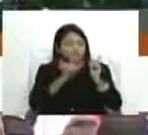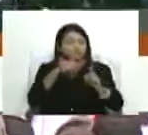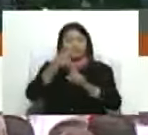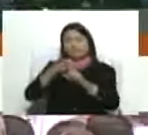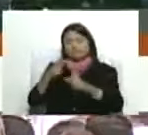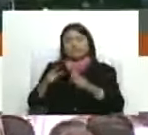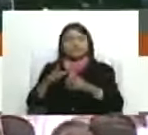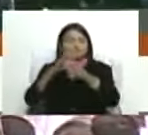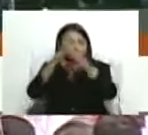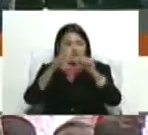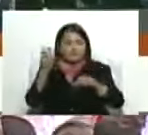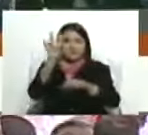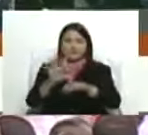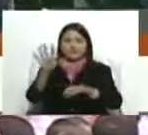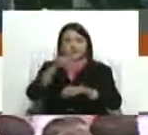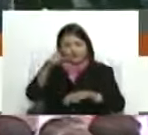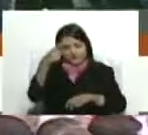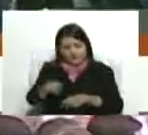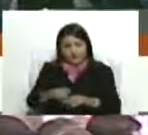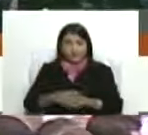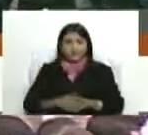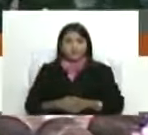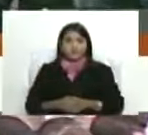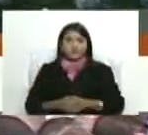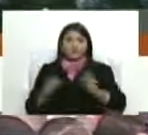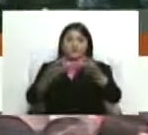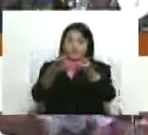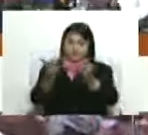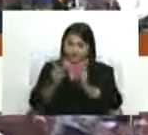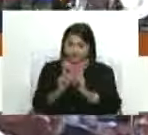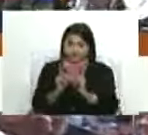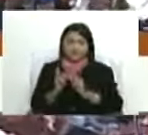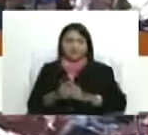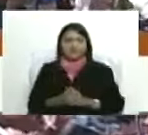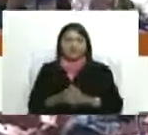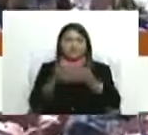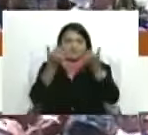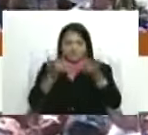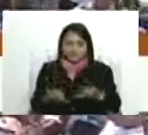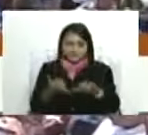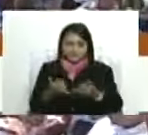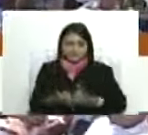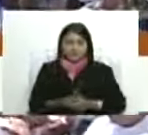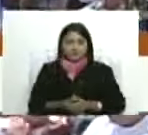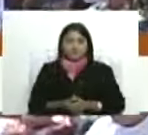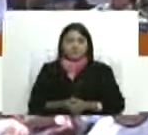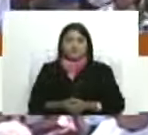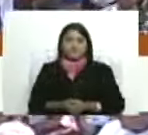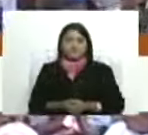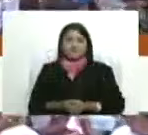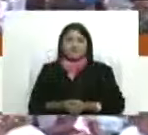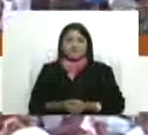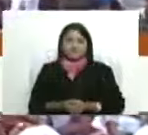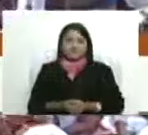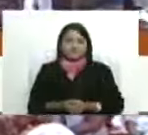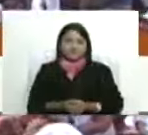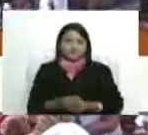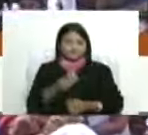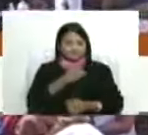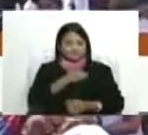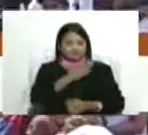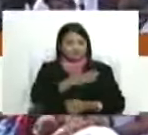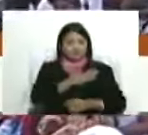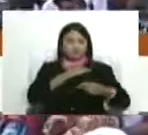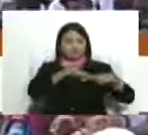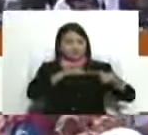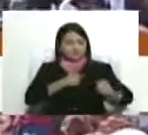cada esquina ha llegado la hora de guardar en este corazón venezolano y en el tuyo y en el tuyo